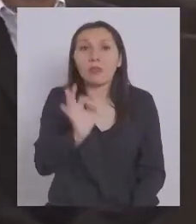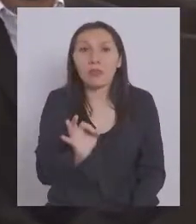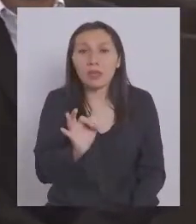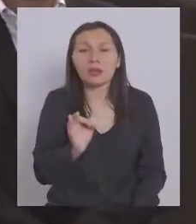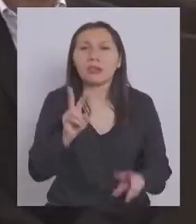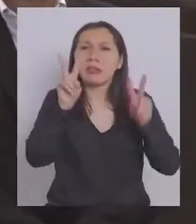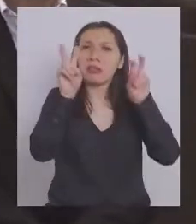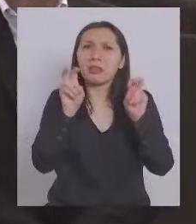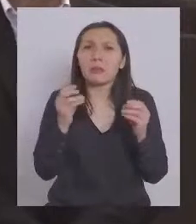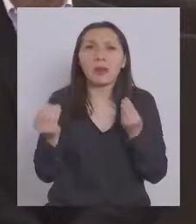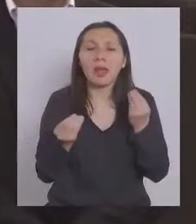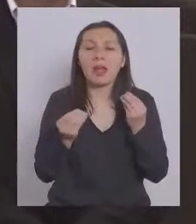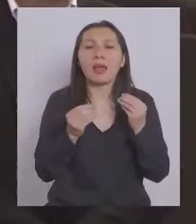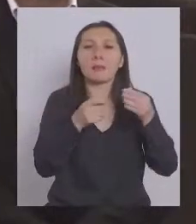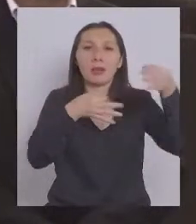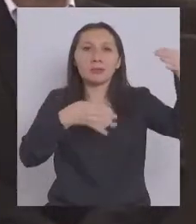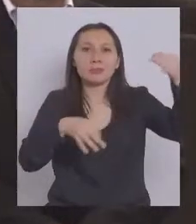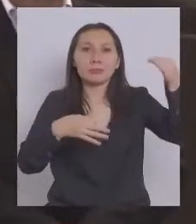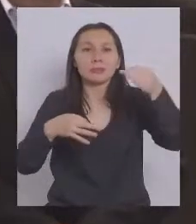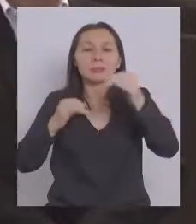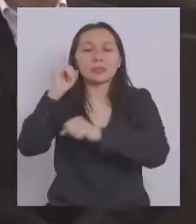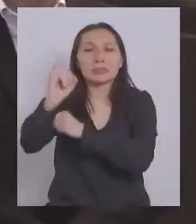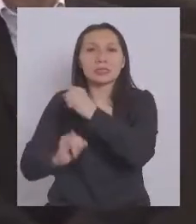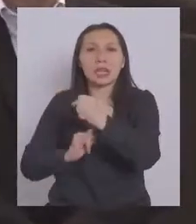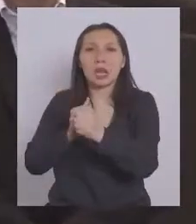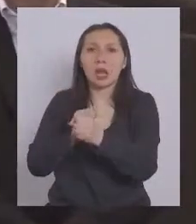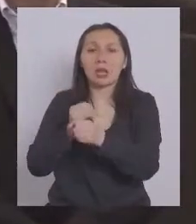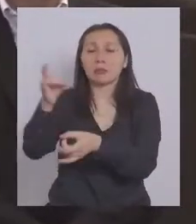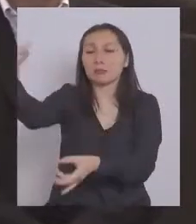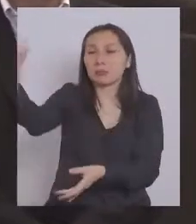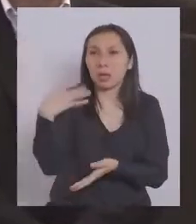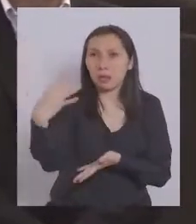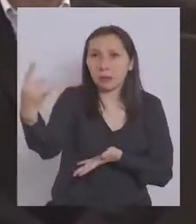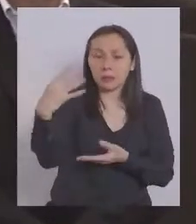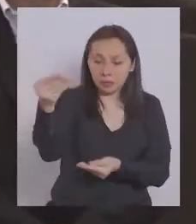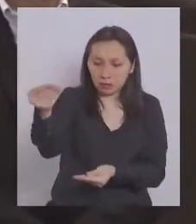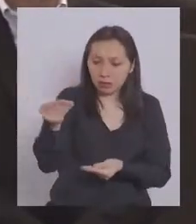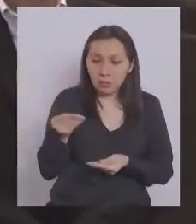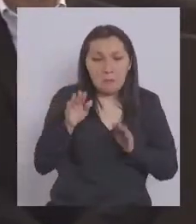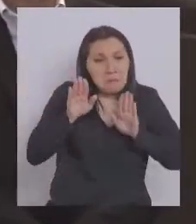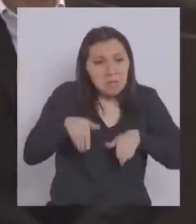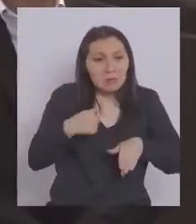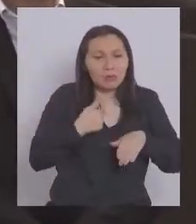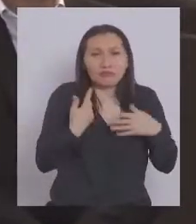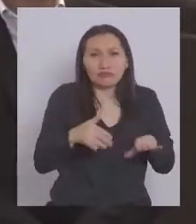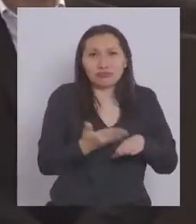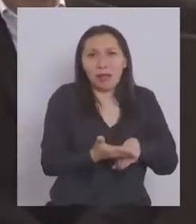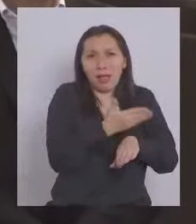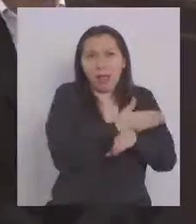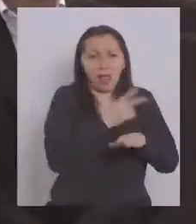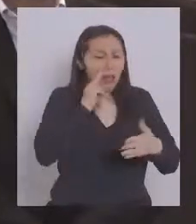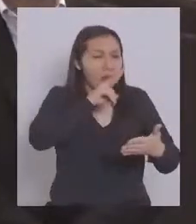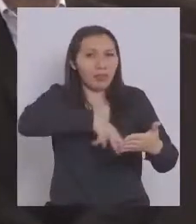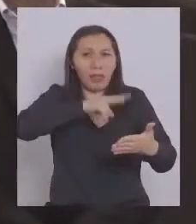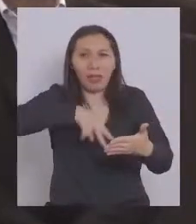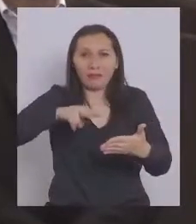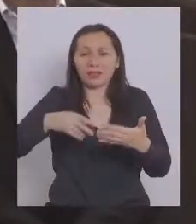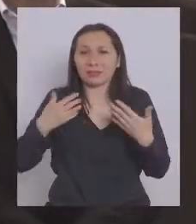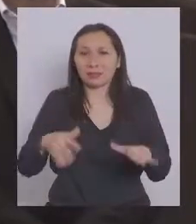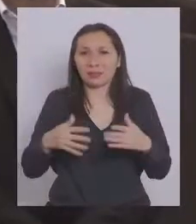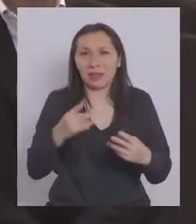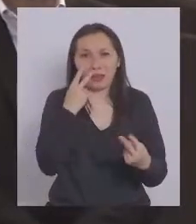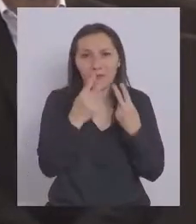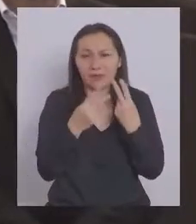se basa en artículos internacionales que me hicieron llegar y es parte de los mismos artículos que nosotros ya